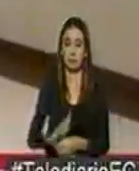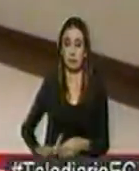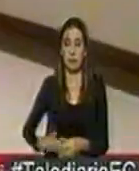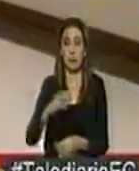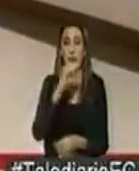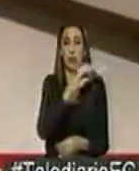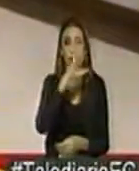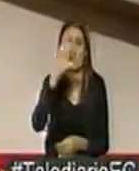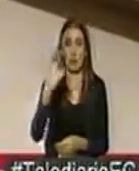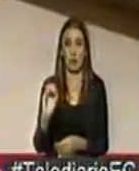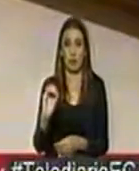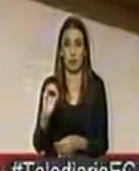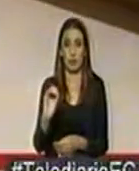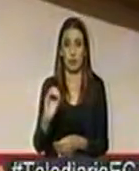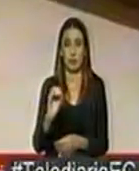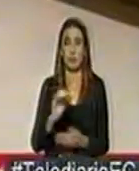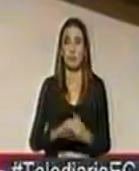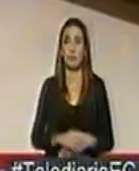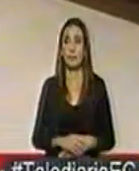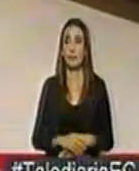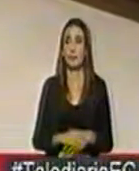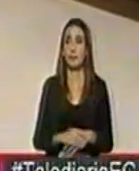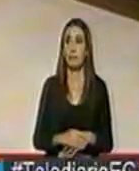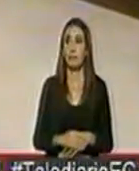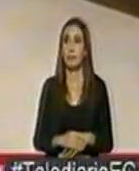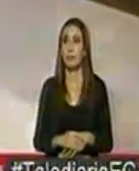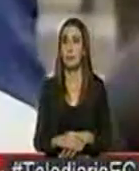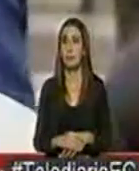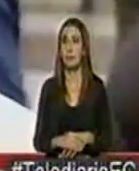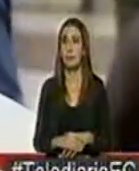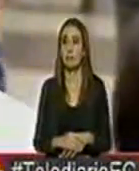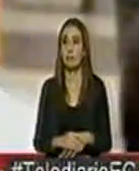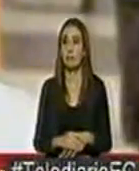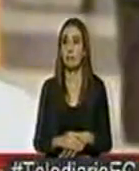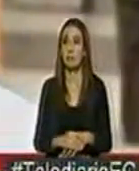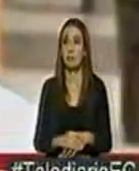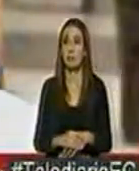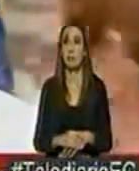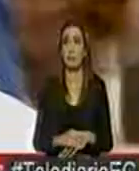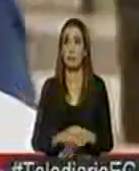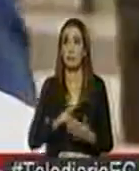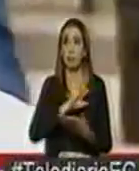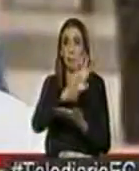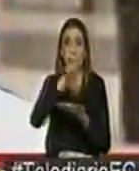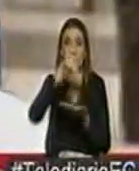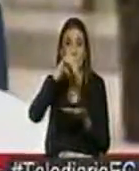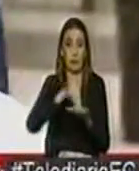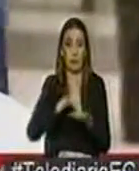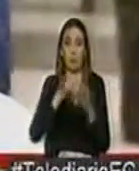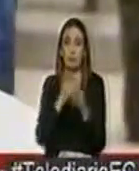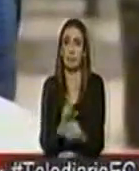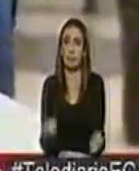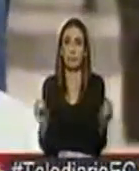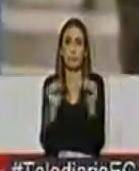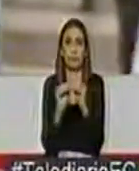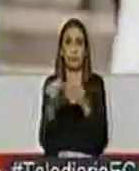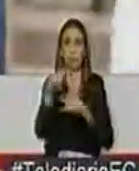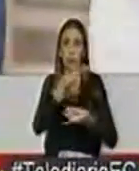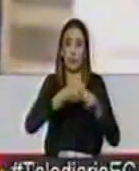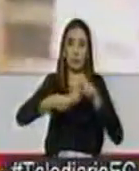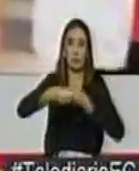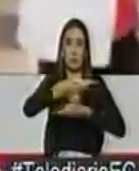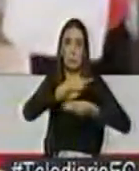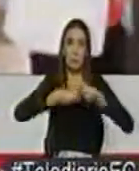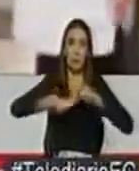durante su recorrido por estas instalaciones del hospital. En Manabí se están haciendo las mayores inversiones en salud y en general las